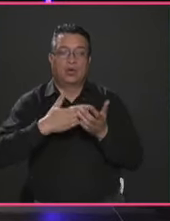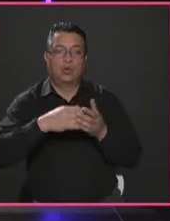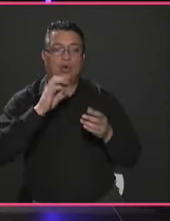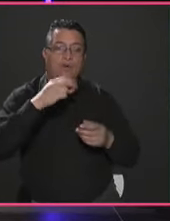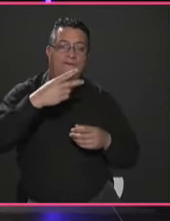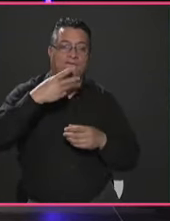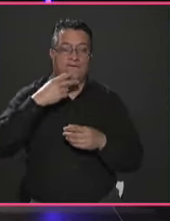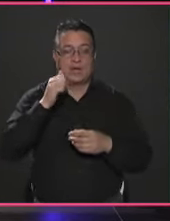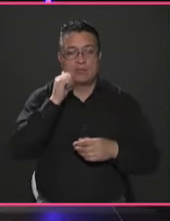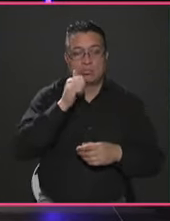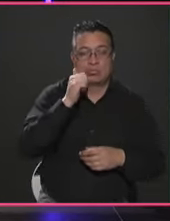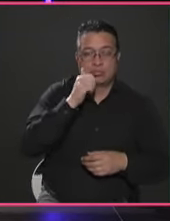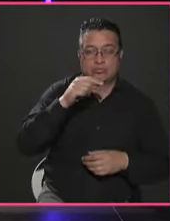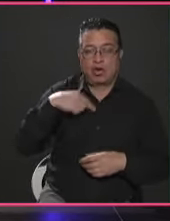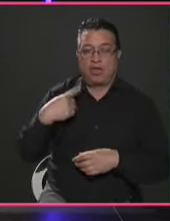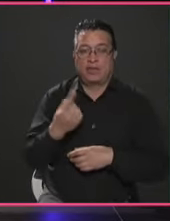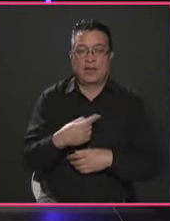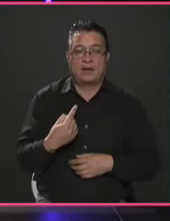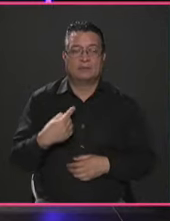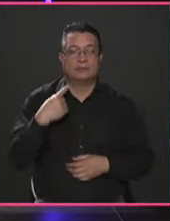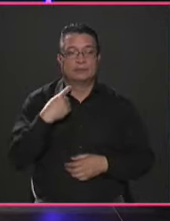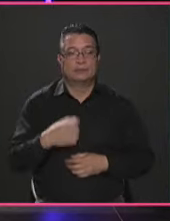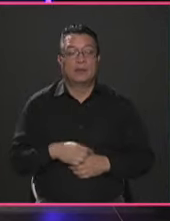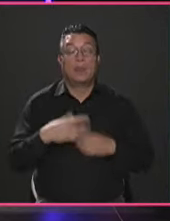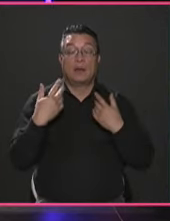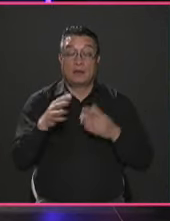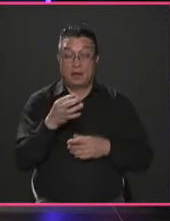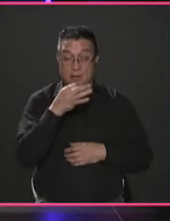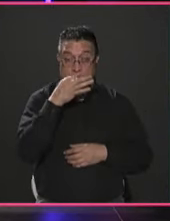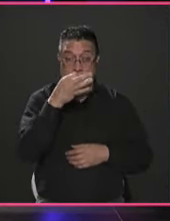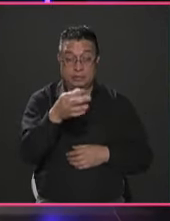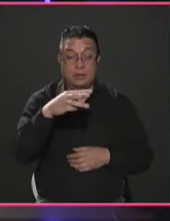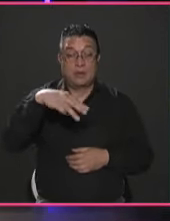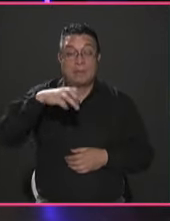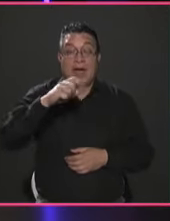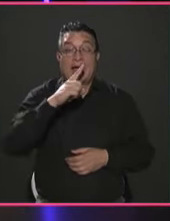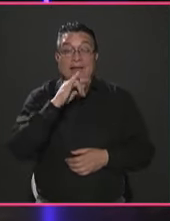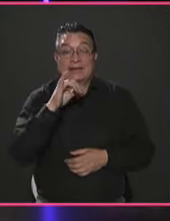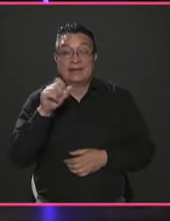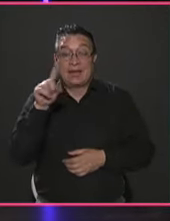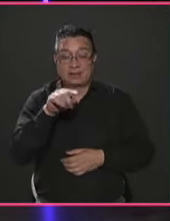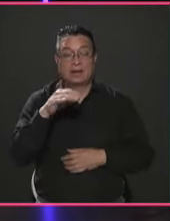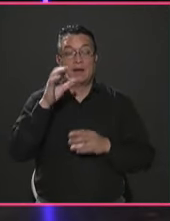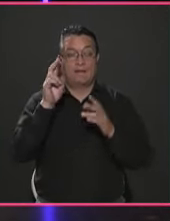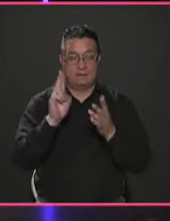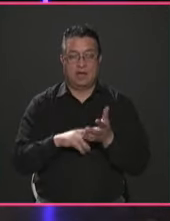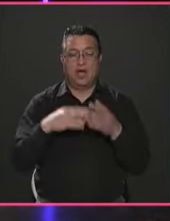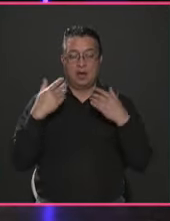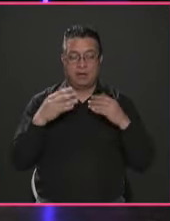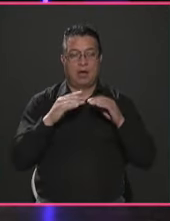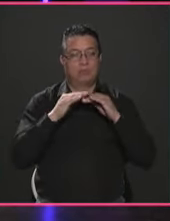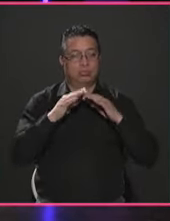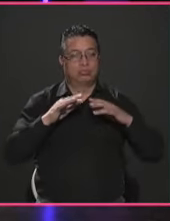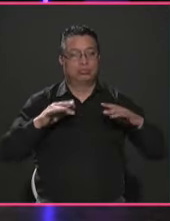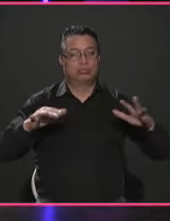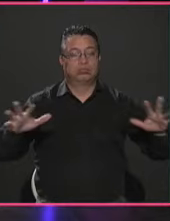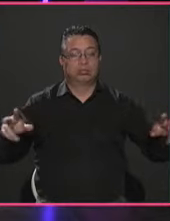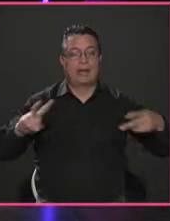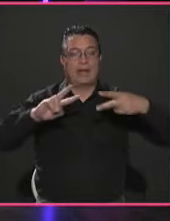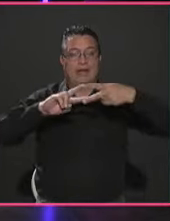nuestra vida cotidiana como introducía Matías efectivamente hay una democratización de la